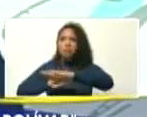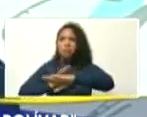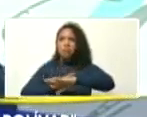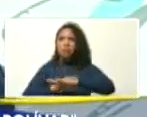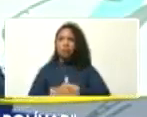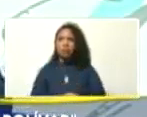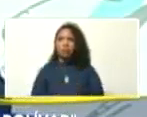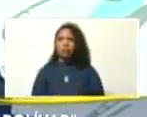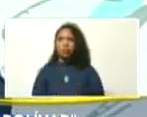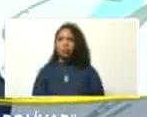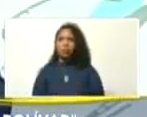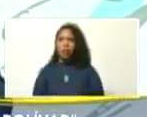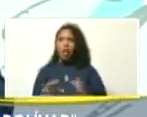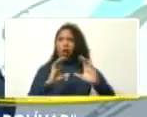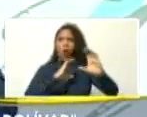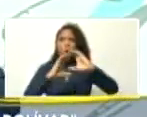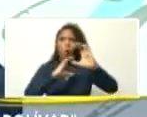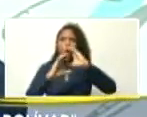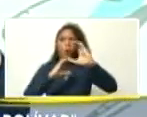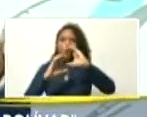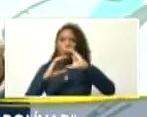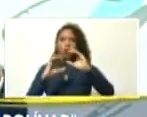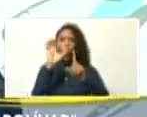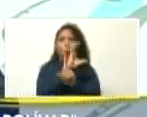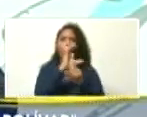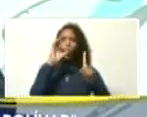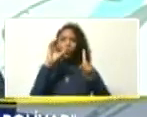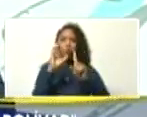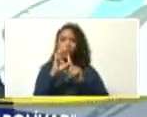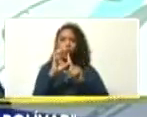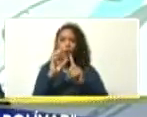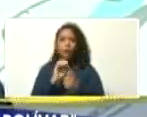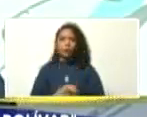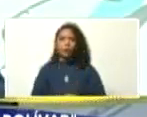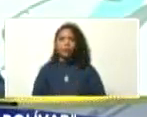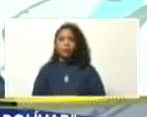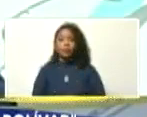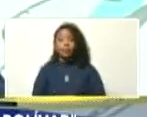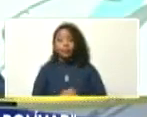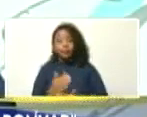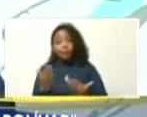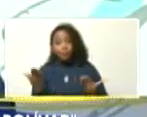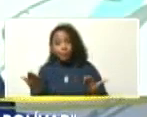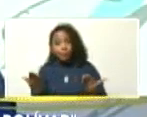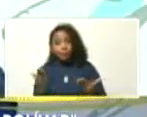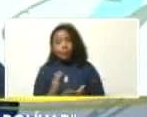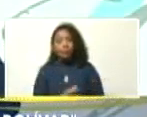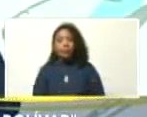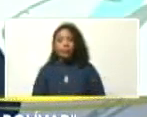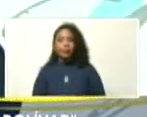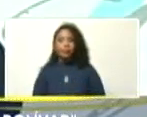Chemel, los medios de comunicación tradicionales, Boris,